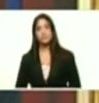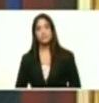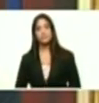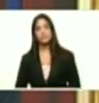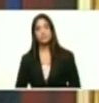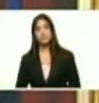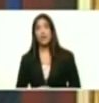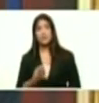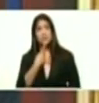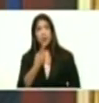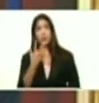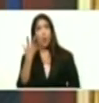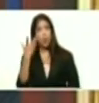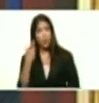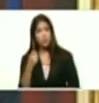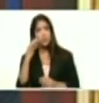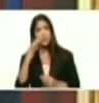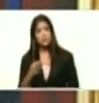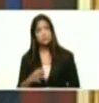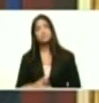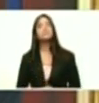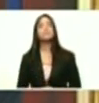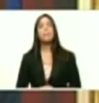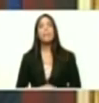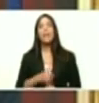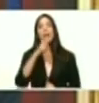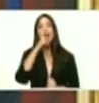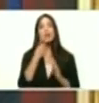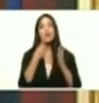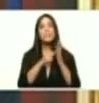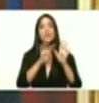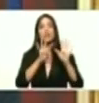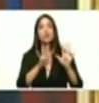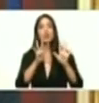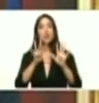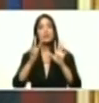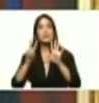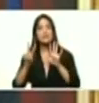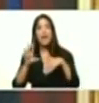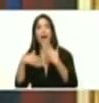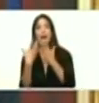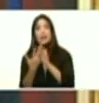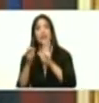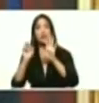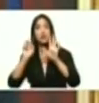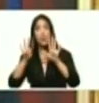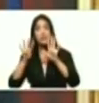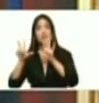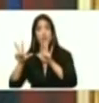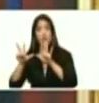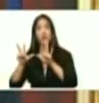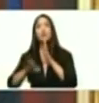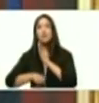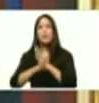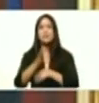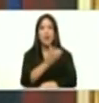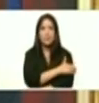Y se lo digo con número. Al año 1997-98, cuando todavía gobernaba Ramos Alup.